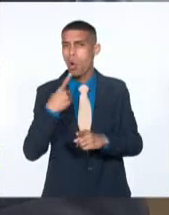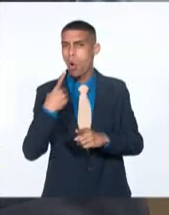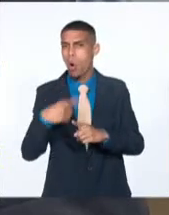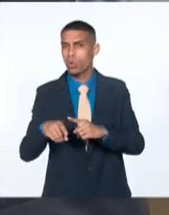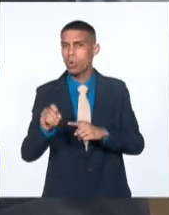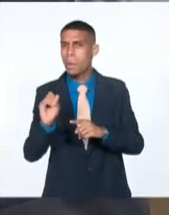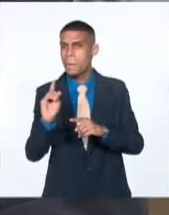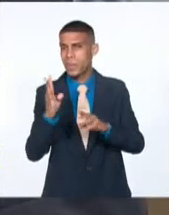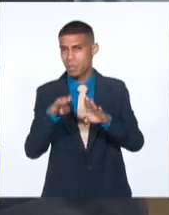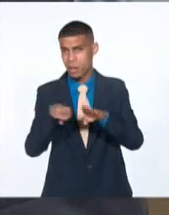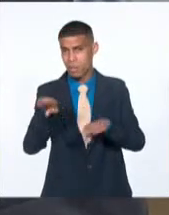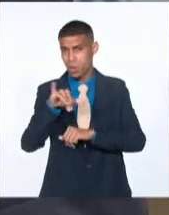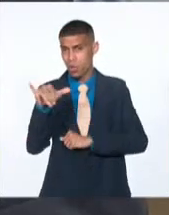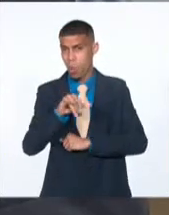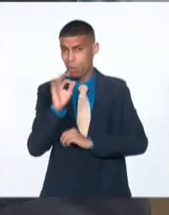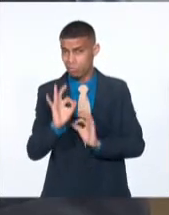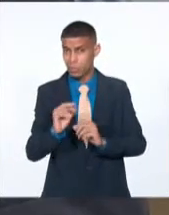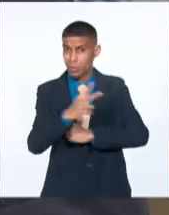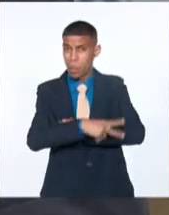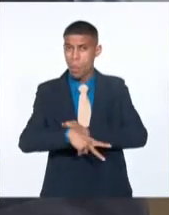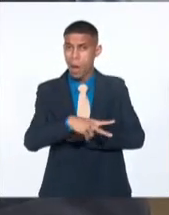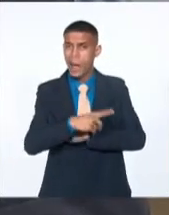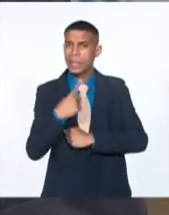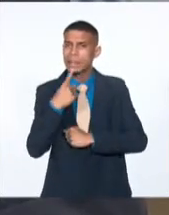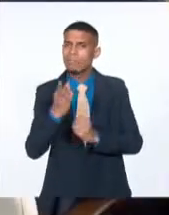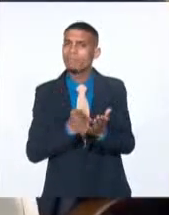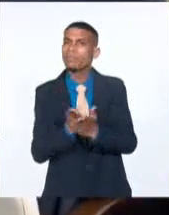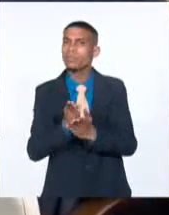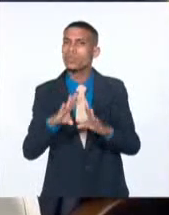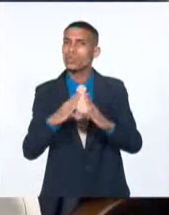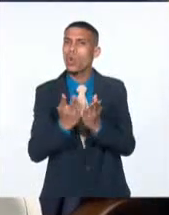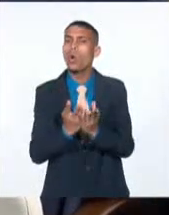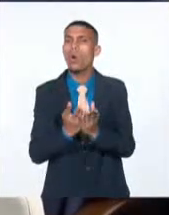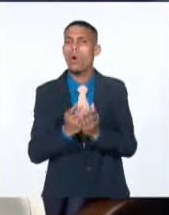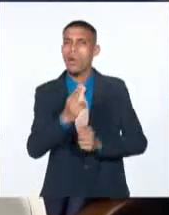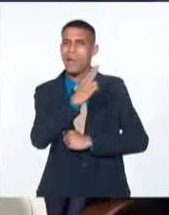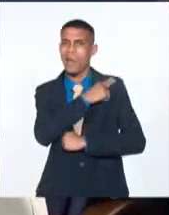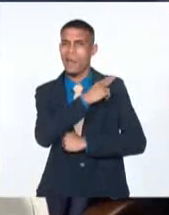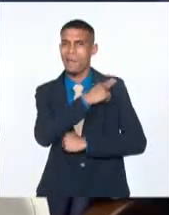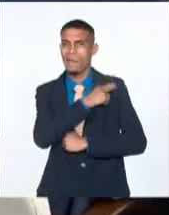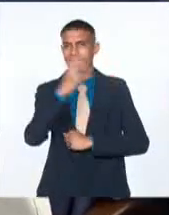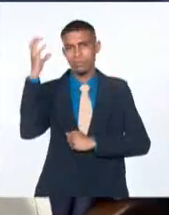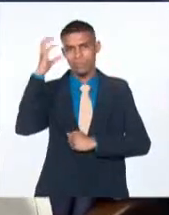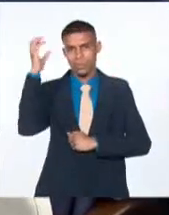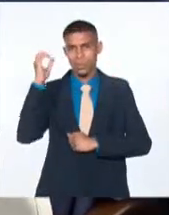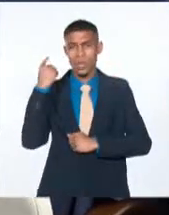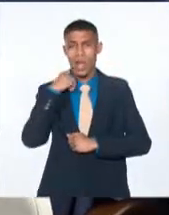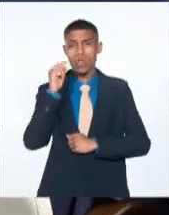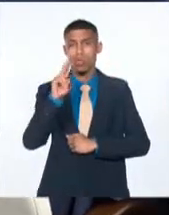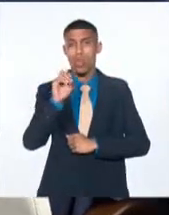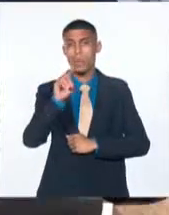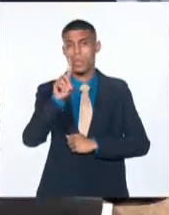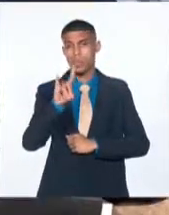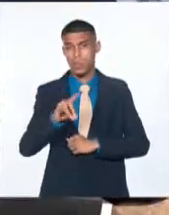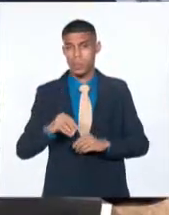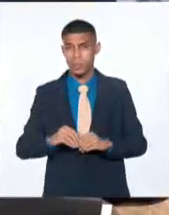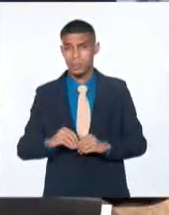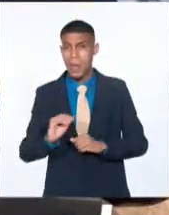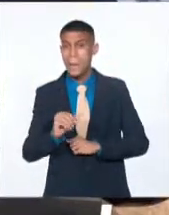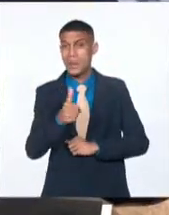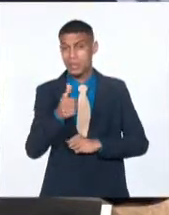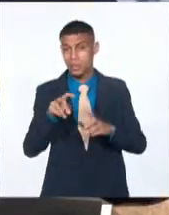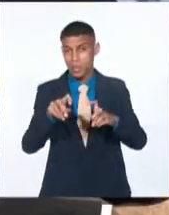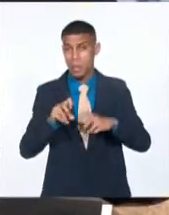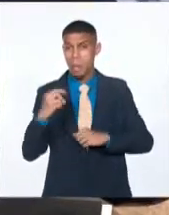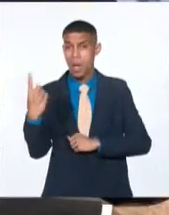de Belarus, Román Goloshenko, dio continuidad al sostenido por el jefe de Estado cubano en 2019 y el presidente de la